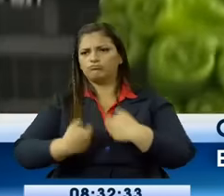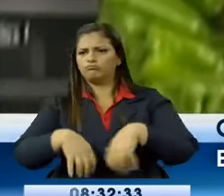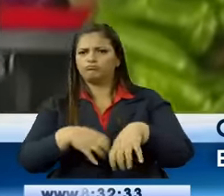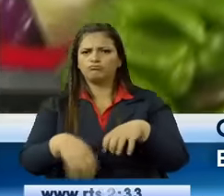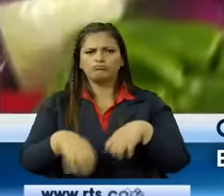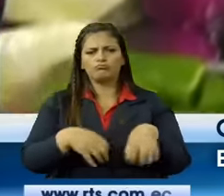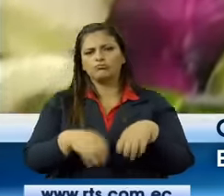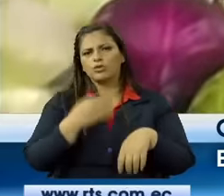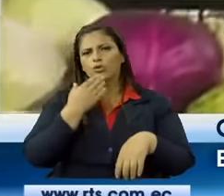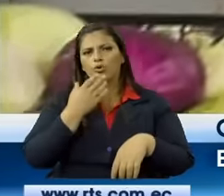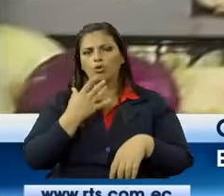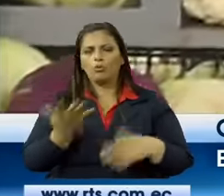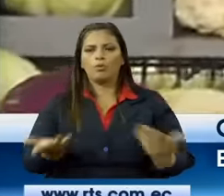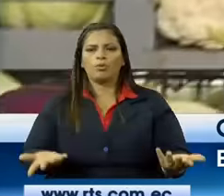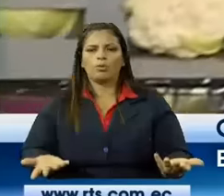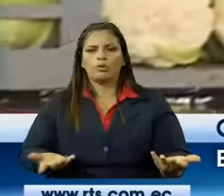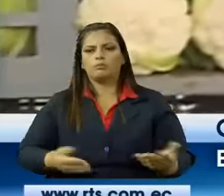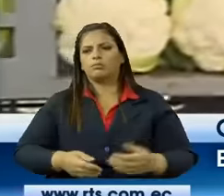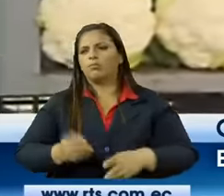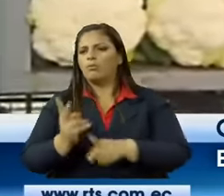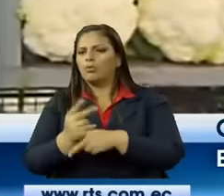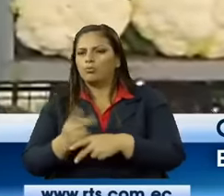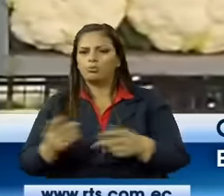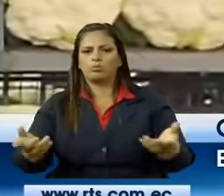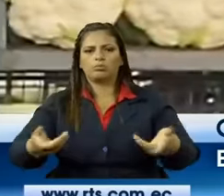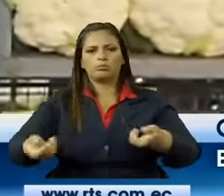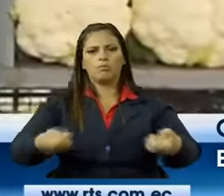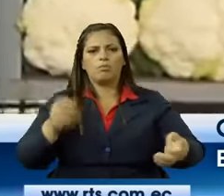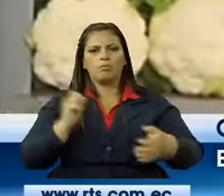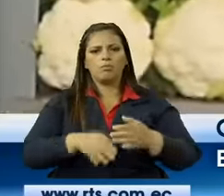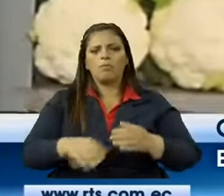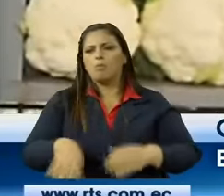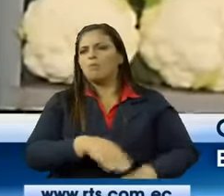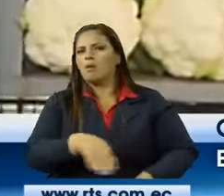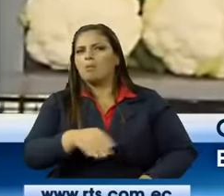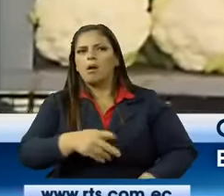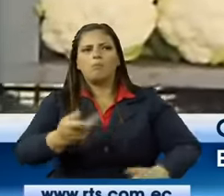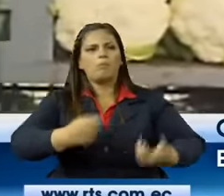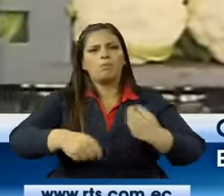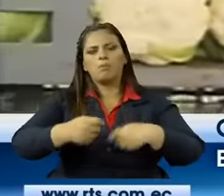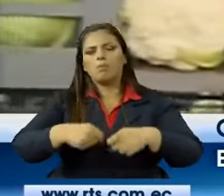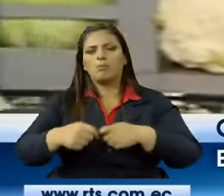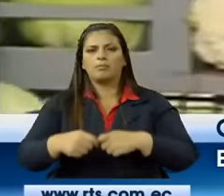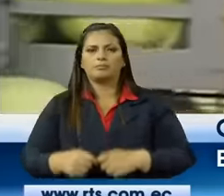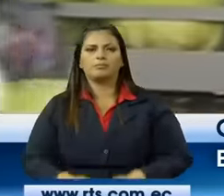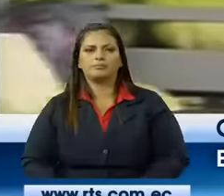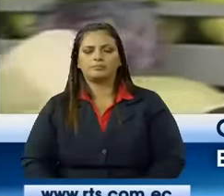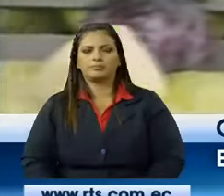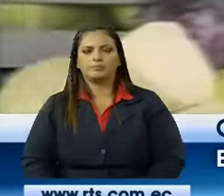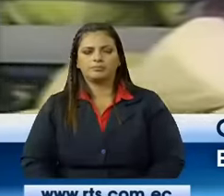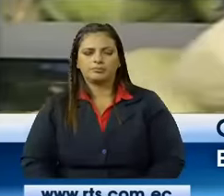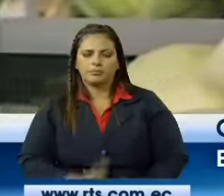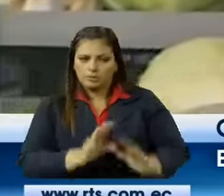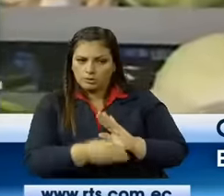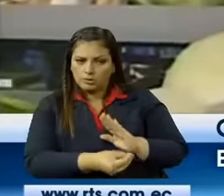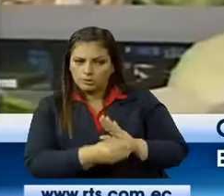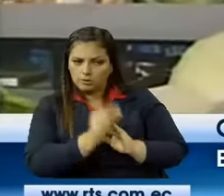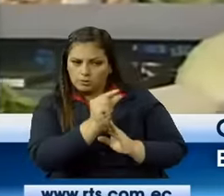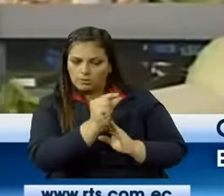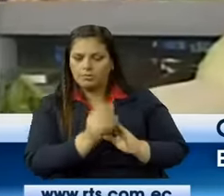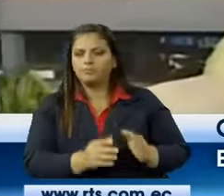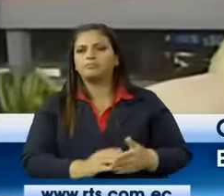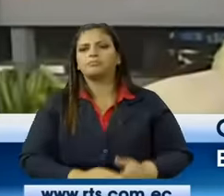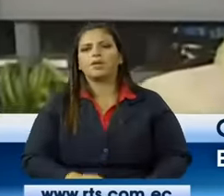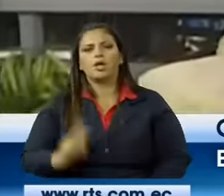transporte, se mueve en base a la provisión de víveres, ¿no? Perfecto. Abogado, yo quería contar algo. Sí, dígame. Nosotros